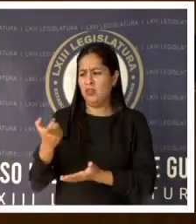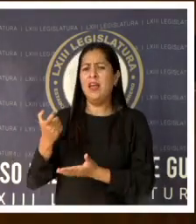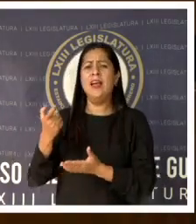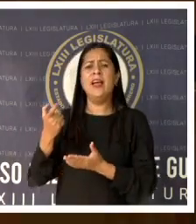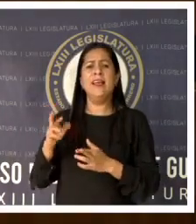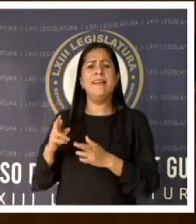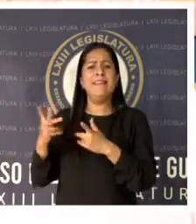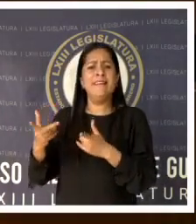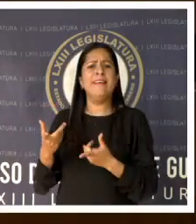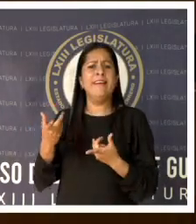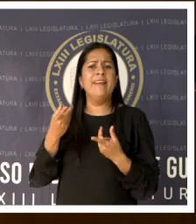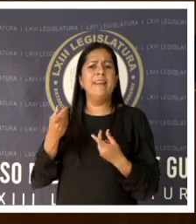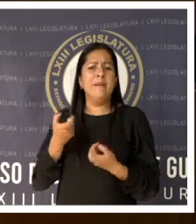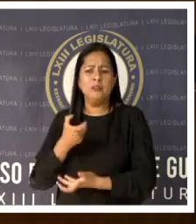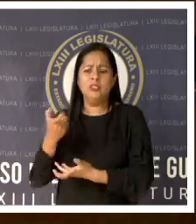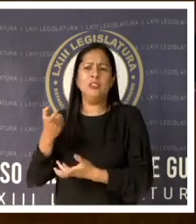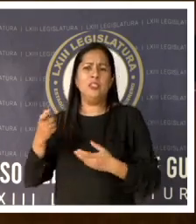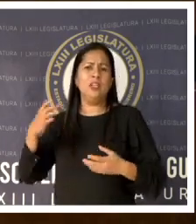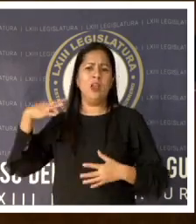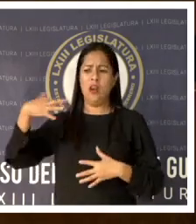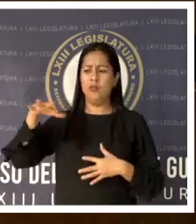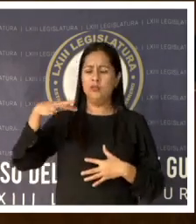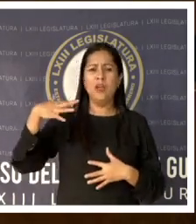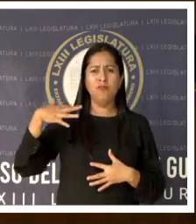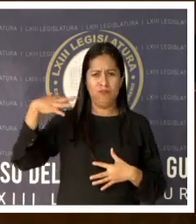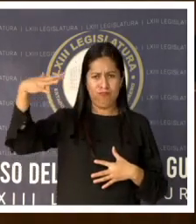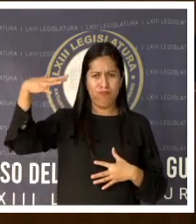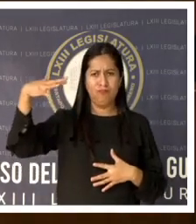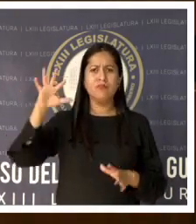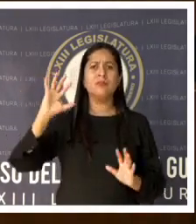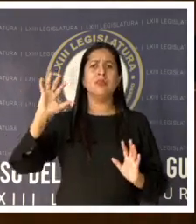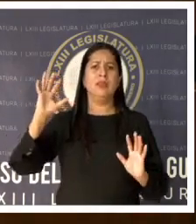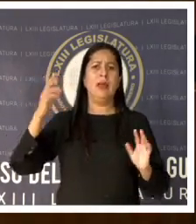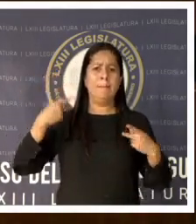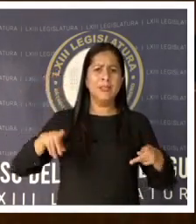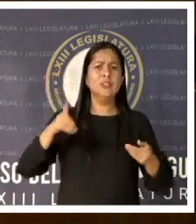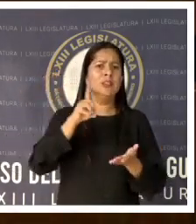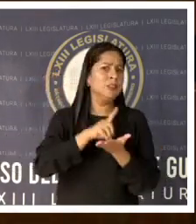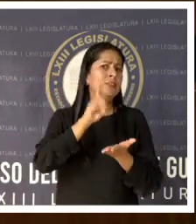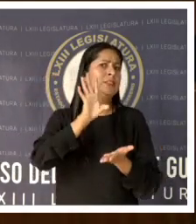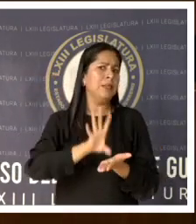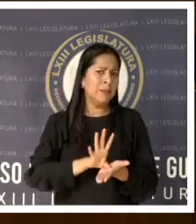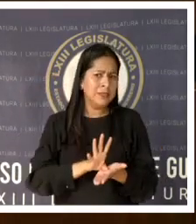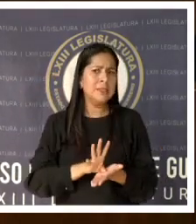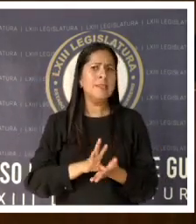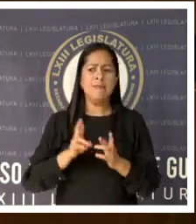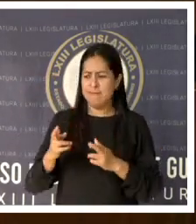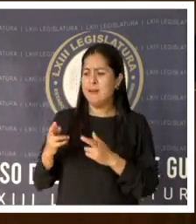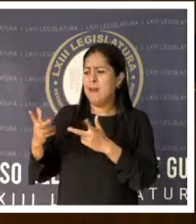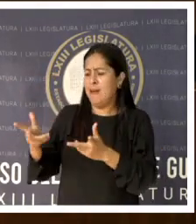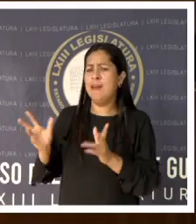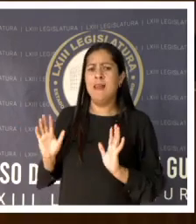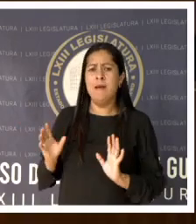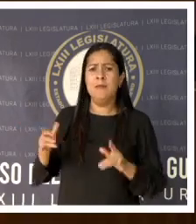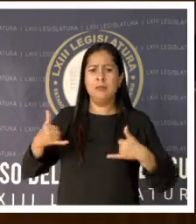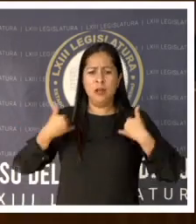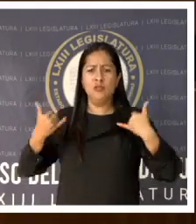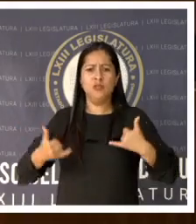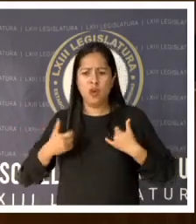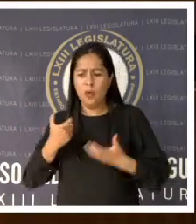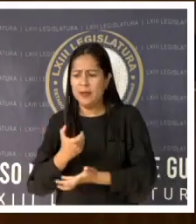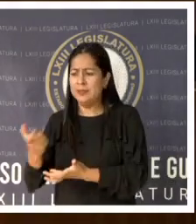a los adultos mayores regalamos dinero a los personas con alguna discapacidad regalamos dineros a los jóvenes